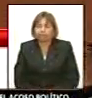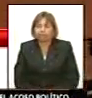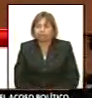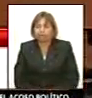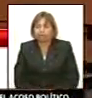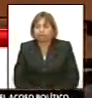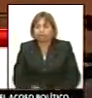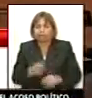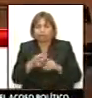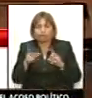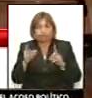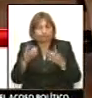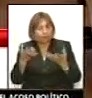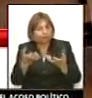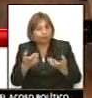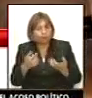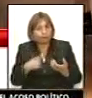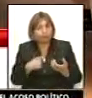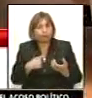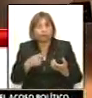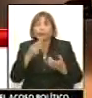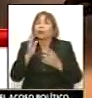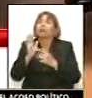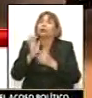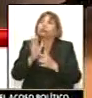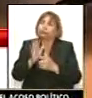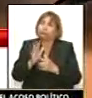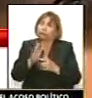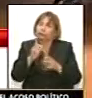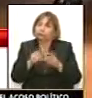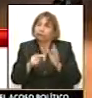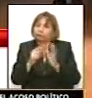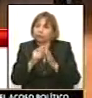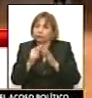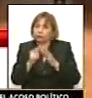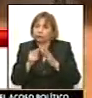Sin embargo, yo quiero señalar algunos puntos